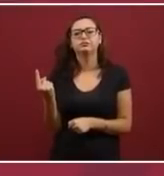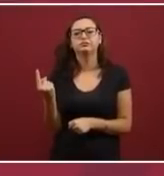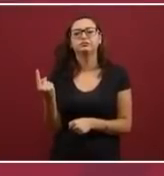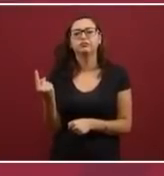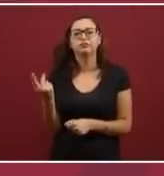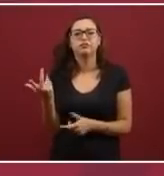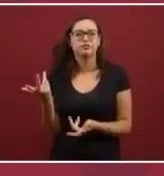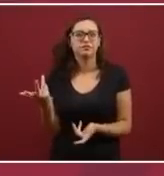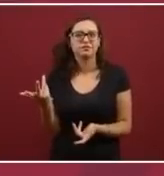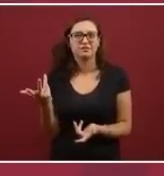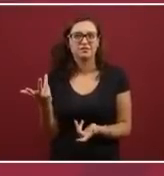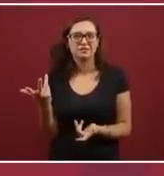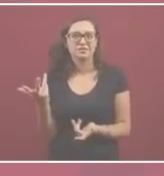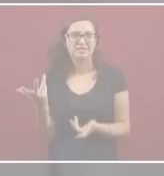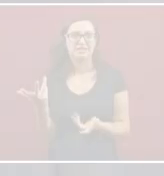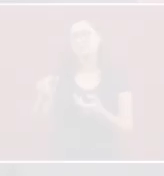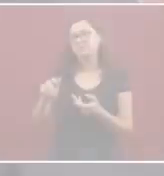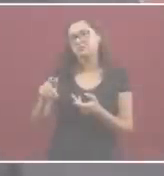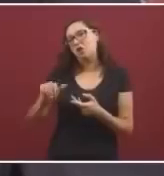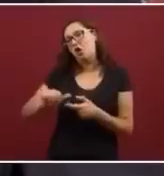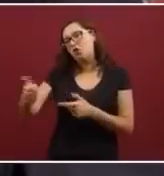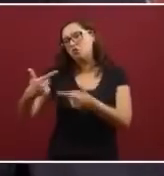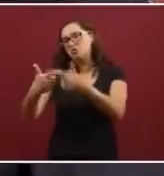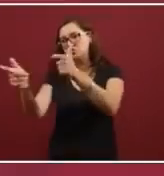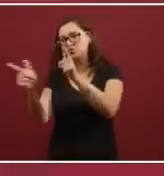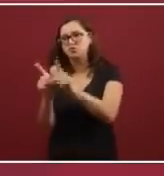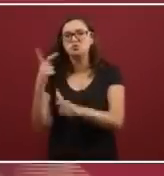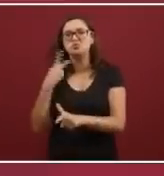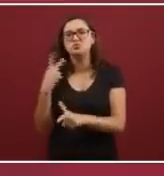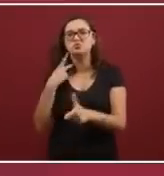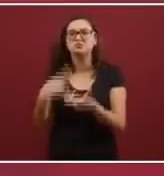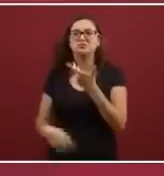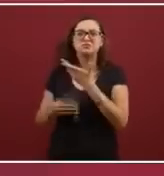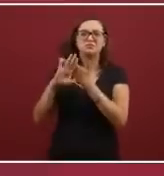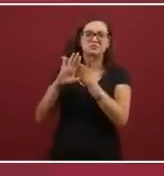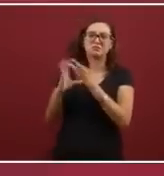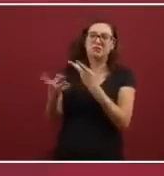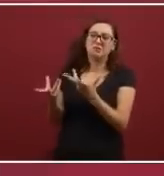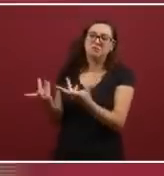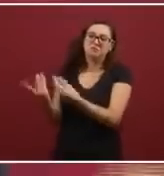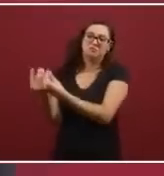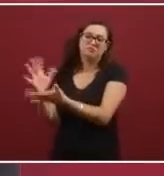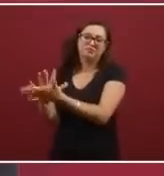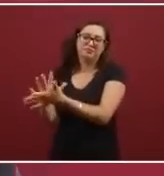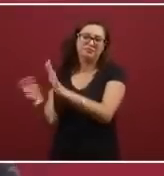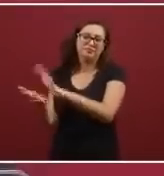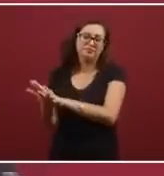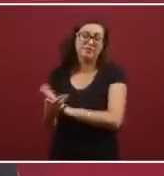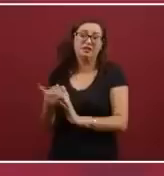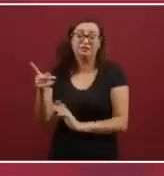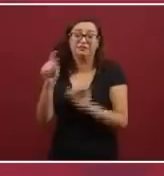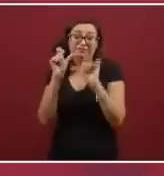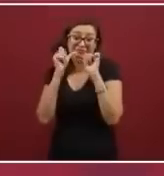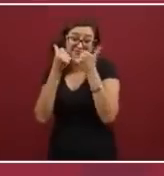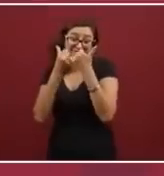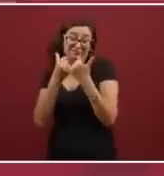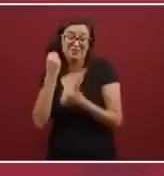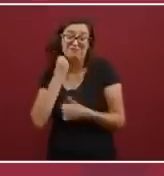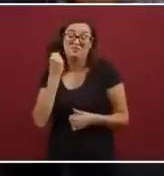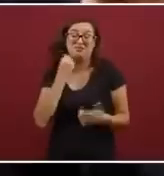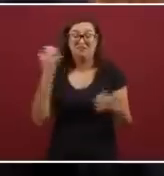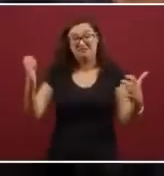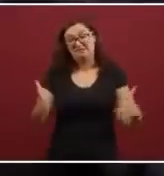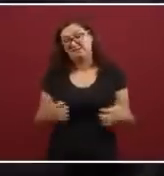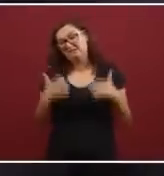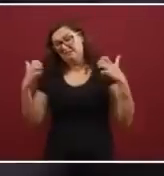consumar la tranza entonces se enojan una asociación de abogados diciendo que para